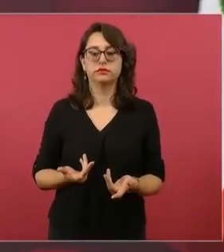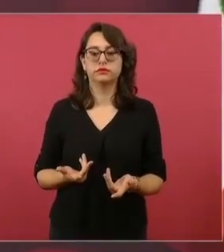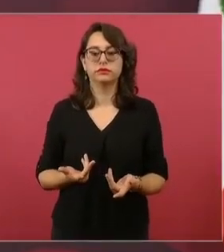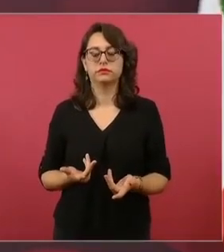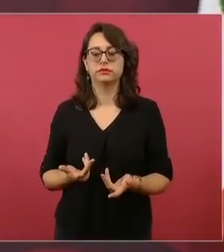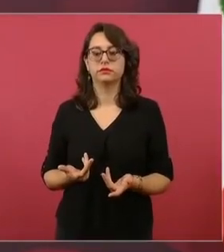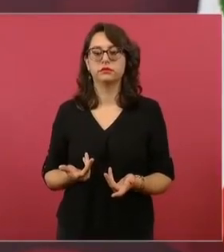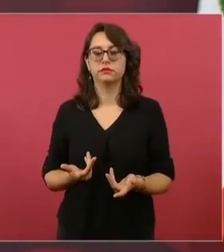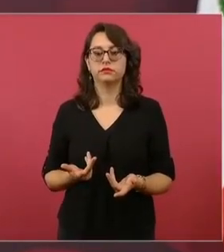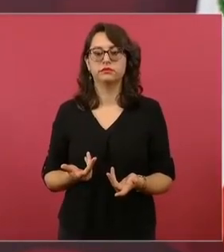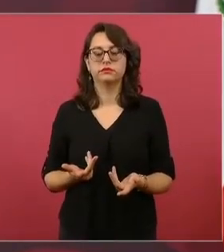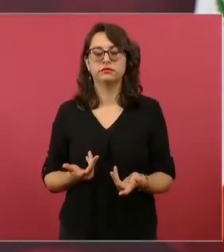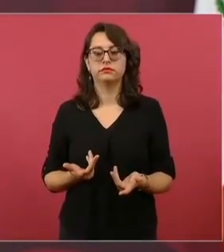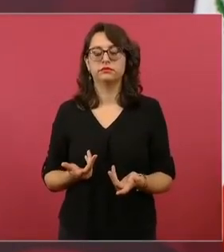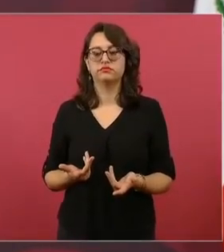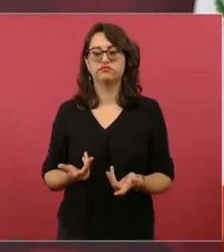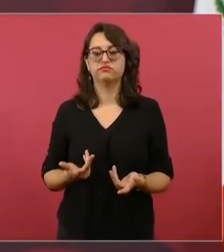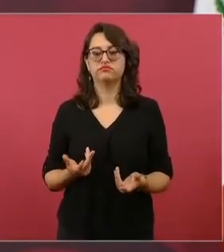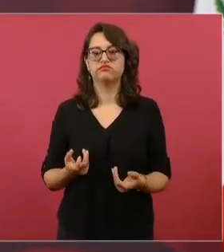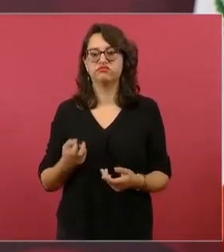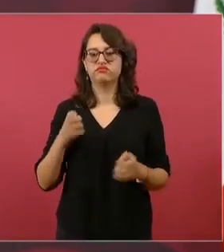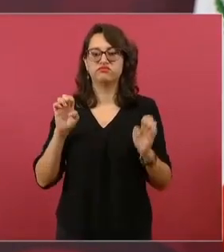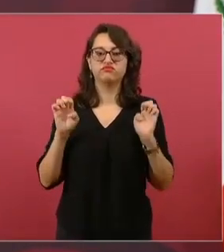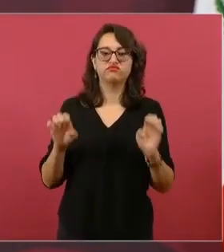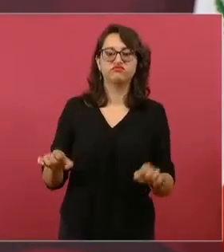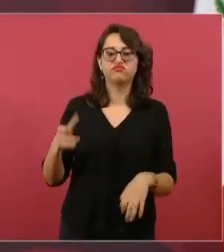combatiendo el lujo barato.